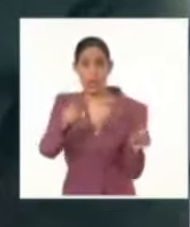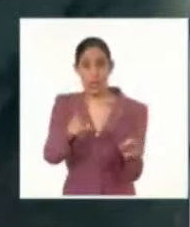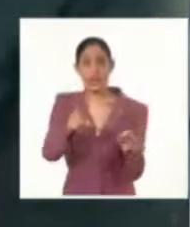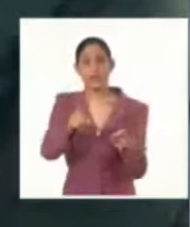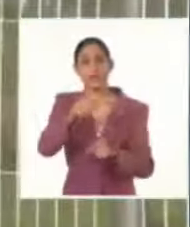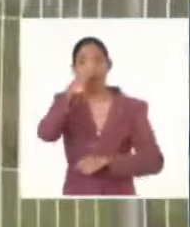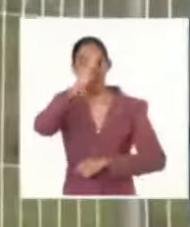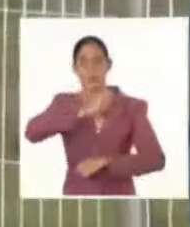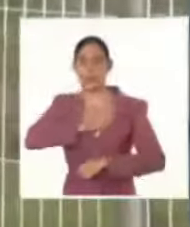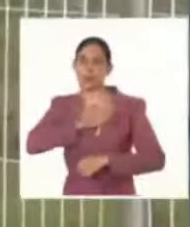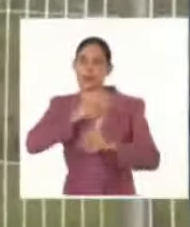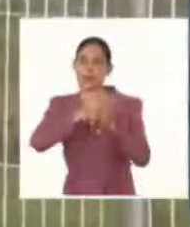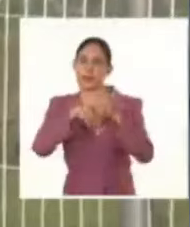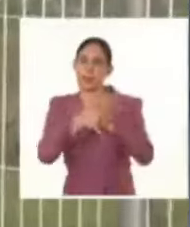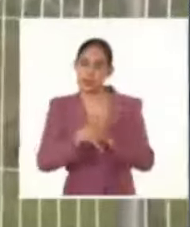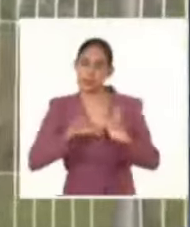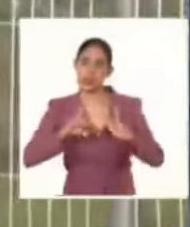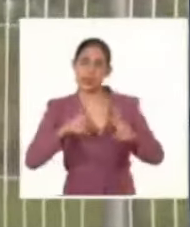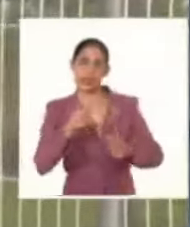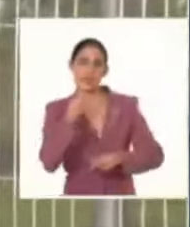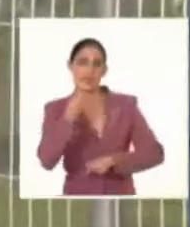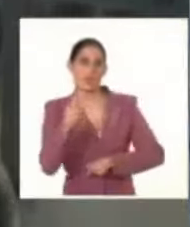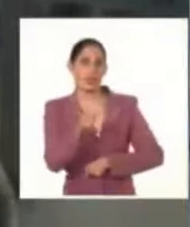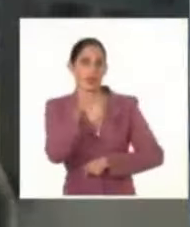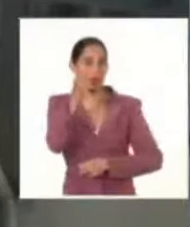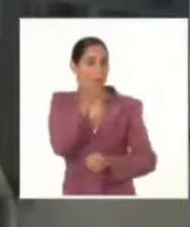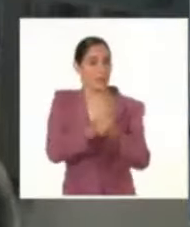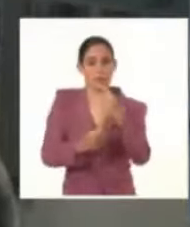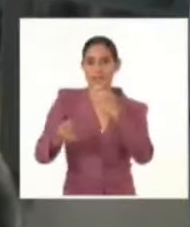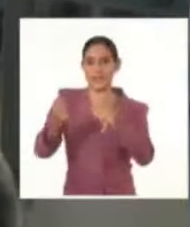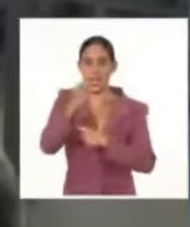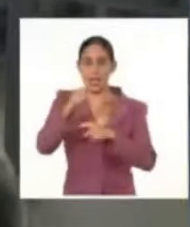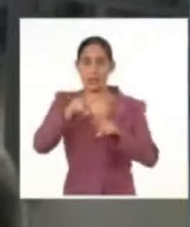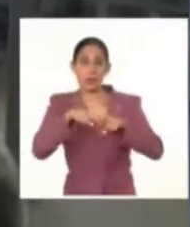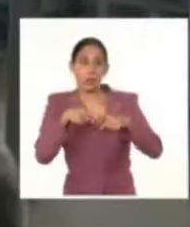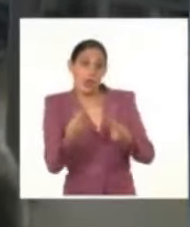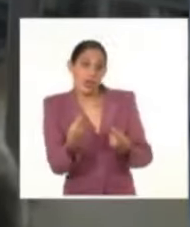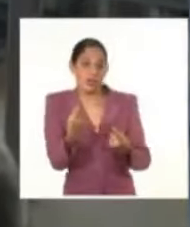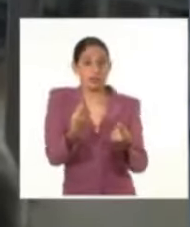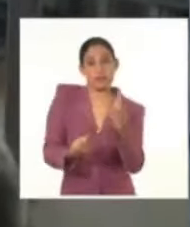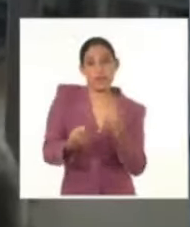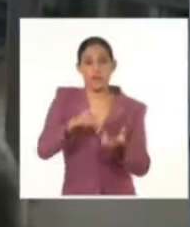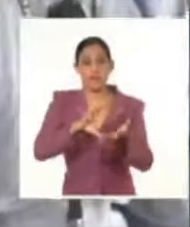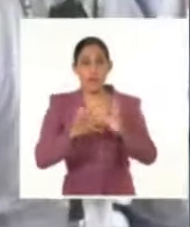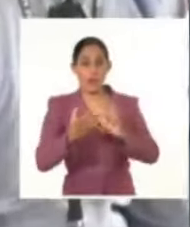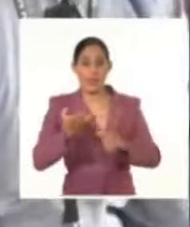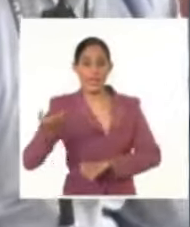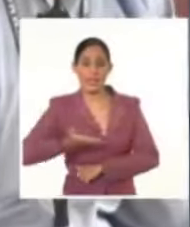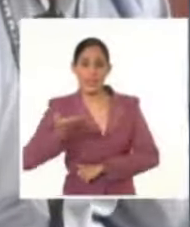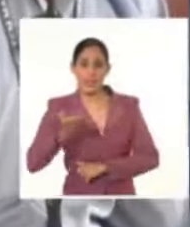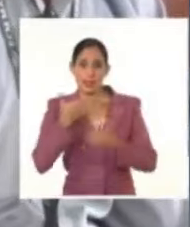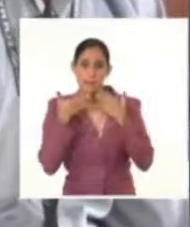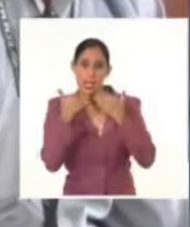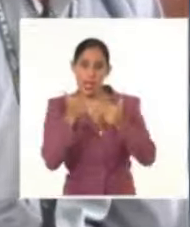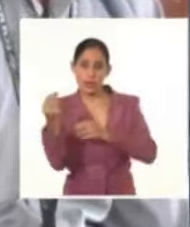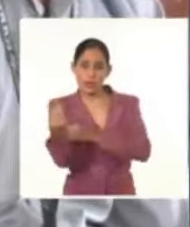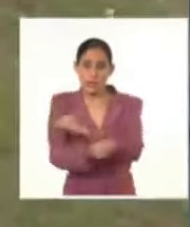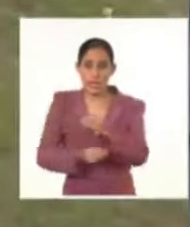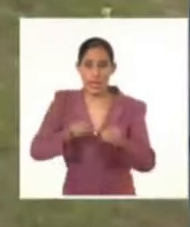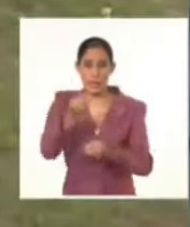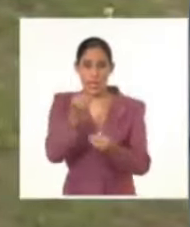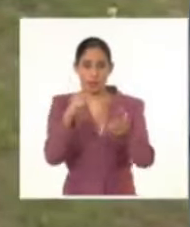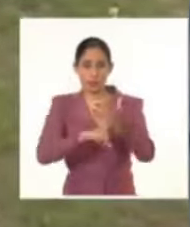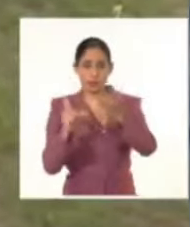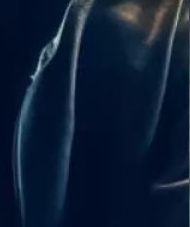expresó Díaz-Canel que constituye una prioridad porque es la alternativa más rápida y eficiente para cambiar la matriz